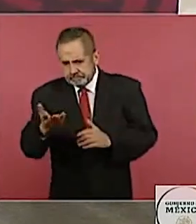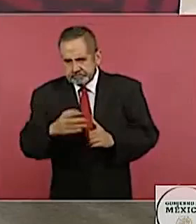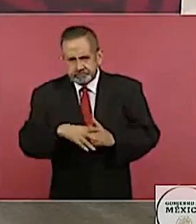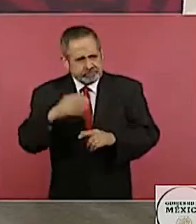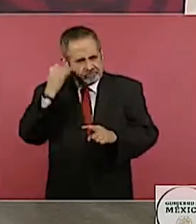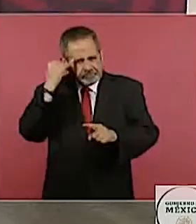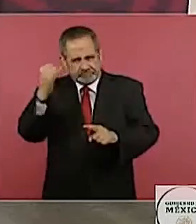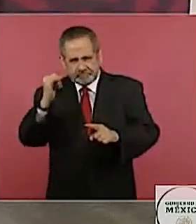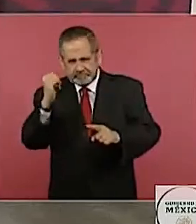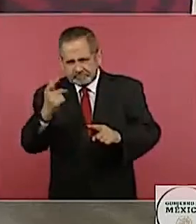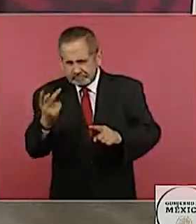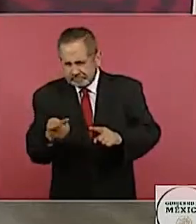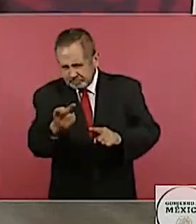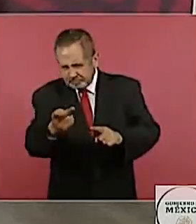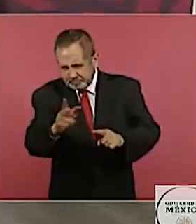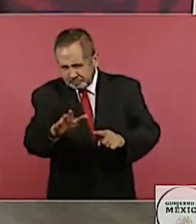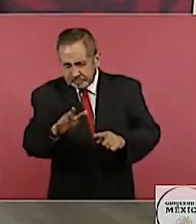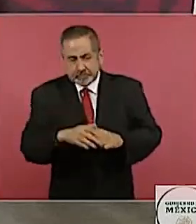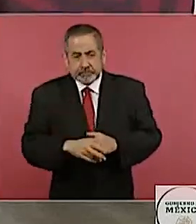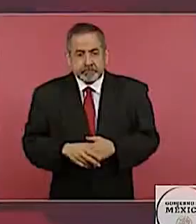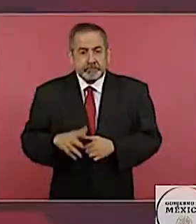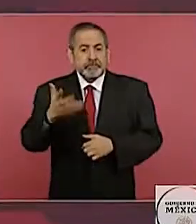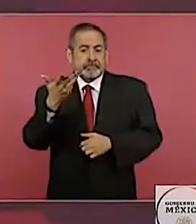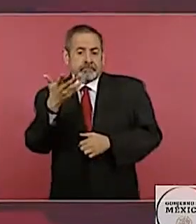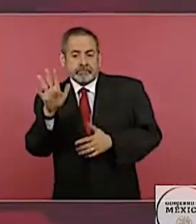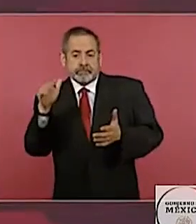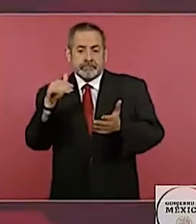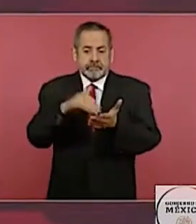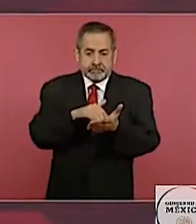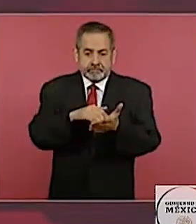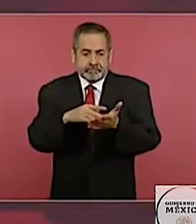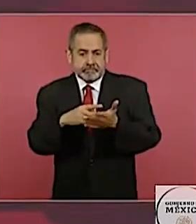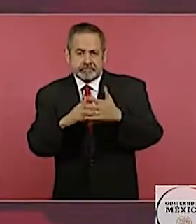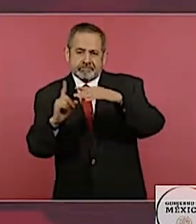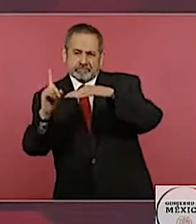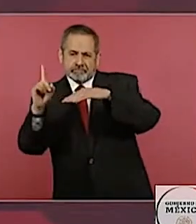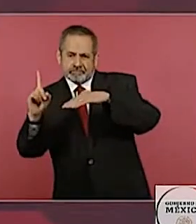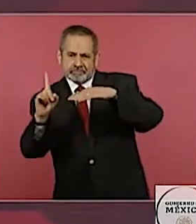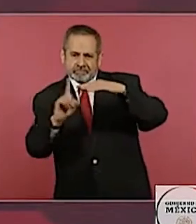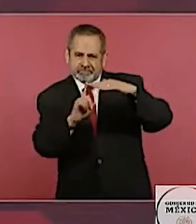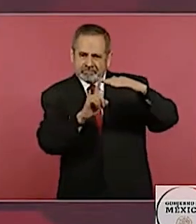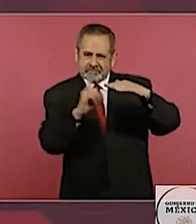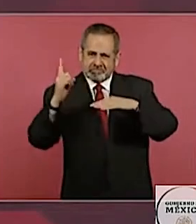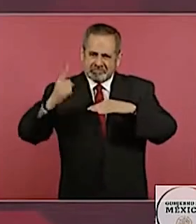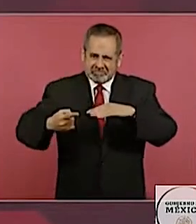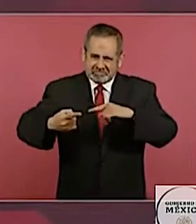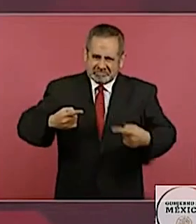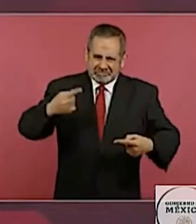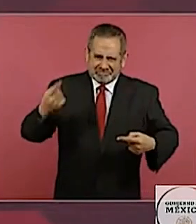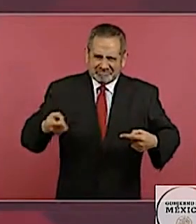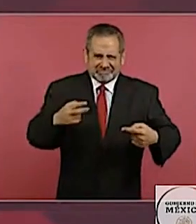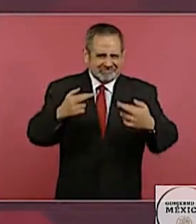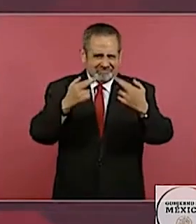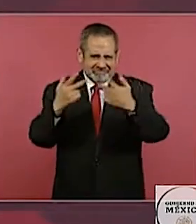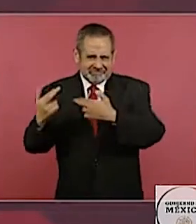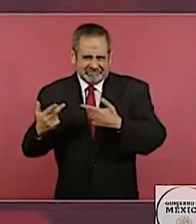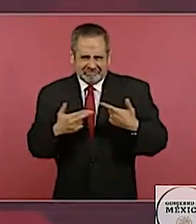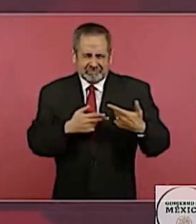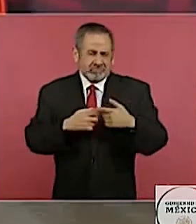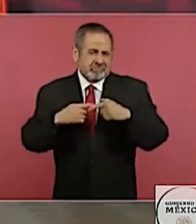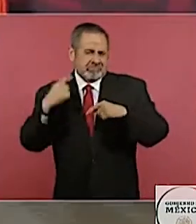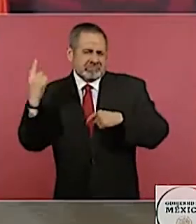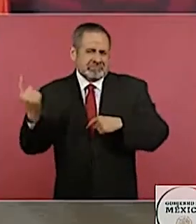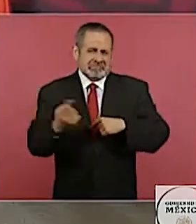una idea de los 10000 postes que se cayeron que tumbó